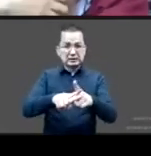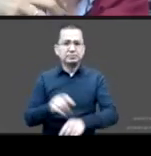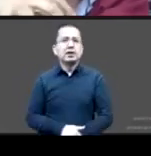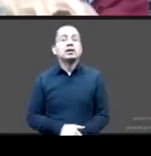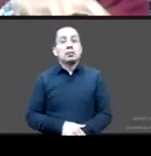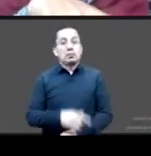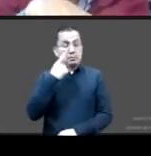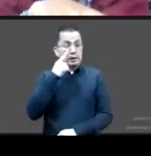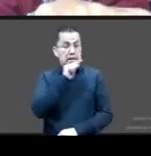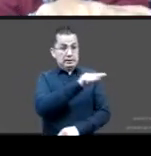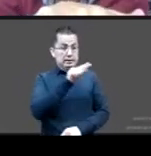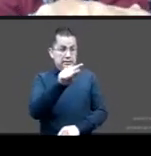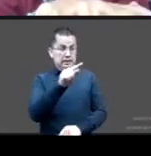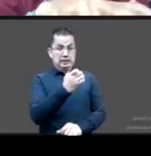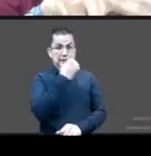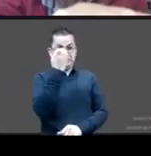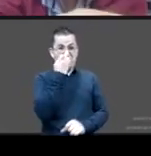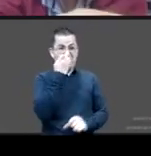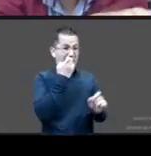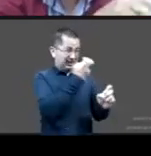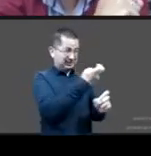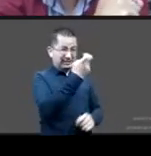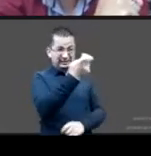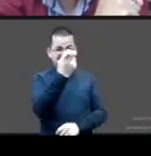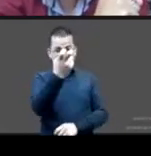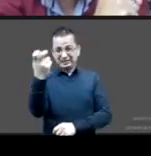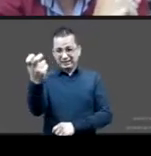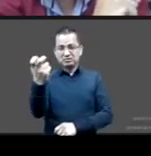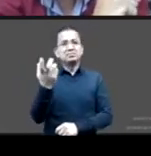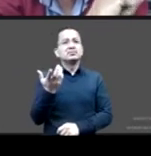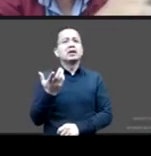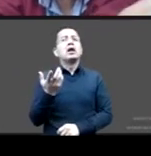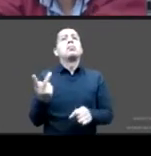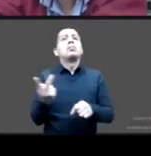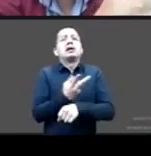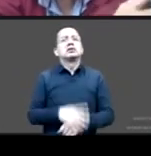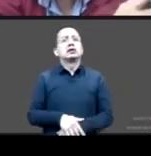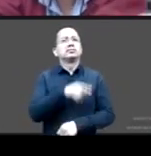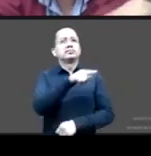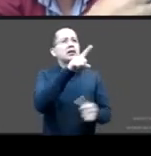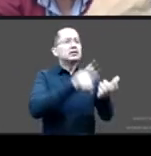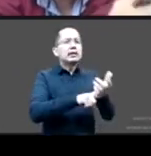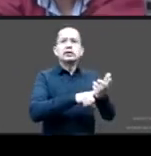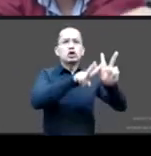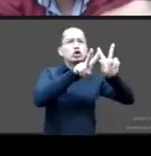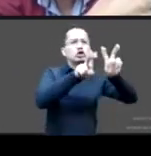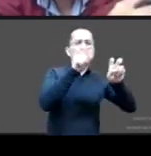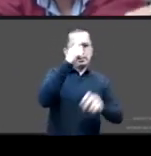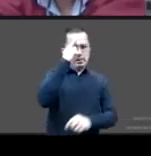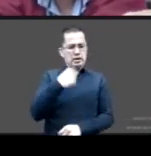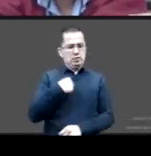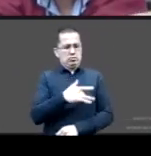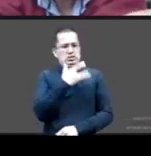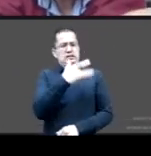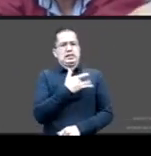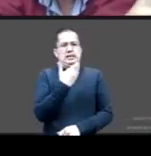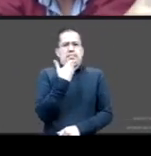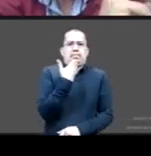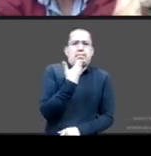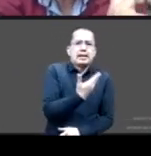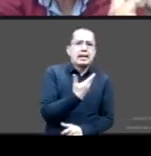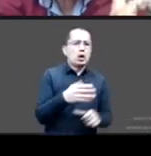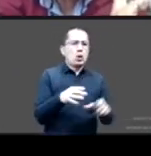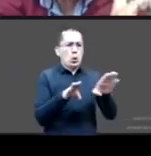escuelas donde trabajamos buscan desarrollo de competencias socioemocionales, manejo de emociones, escucha, empatía, resiliencia,